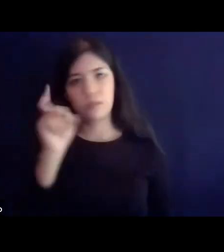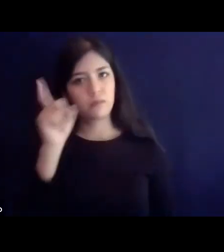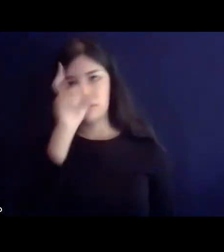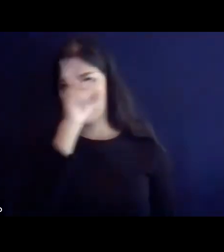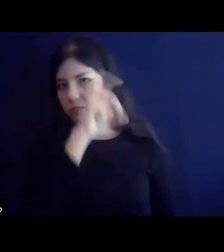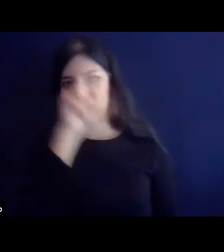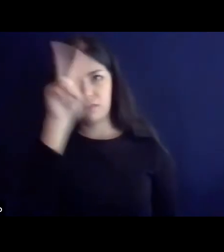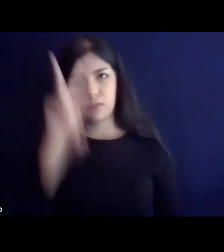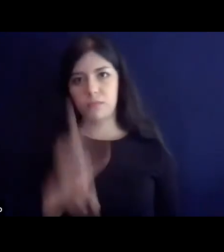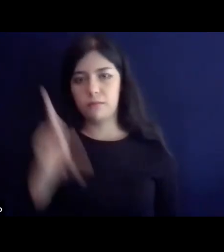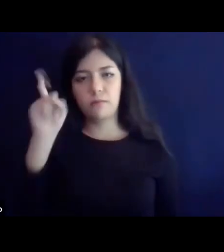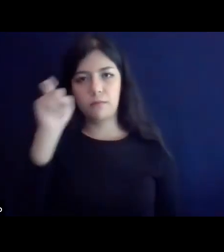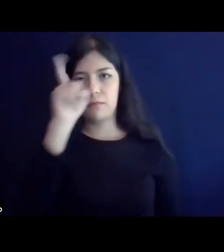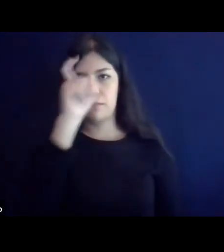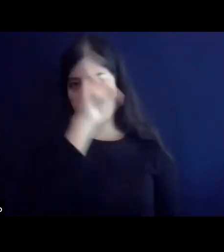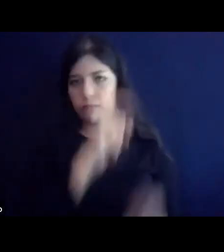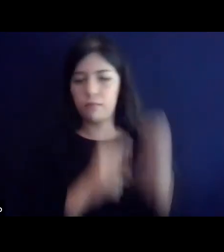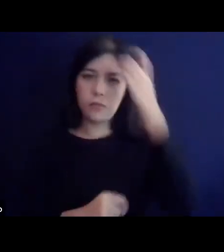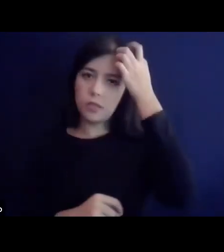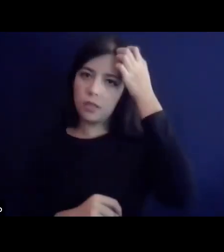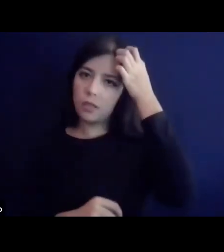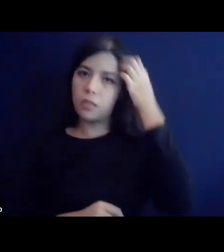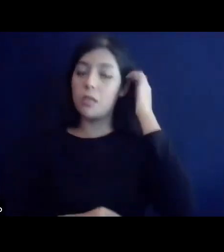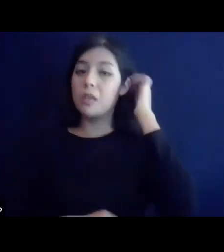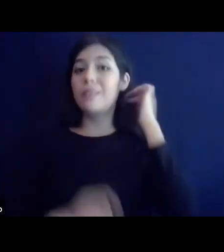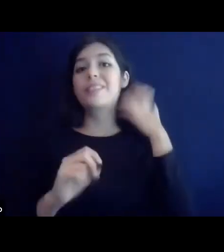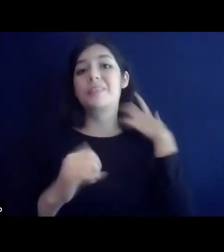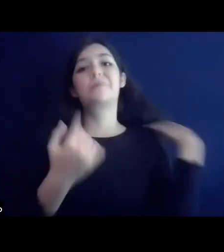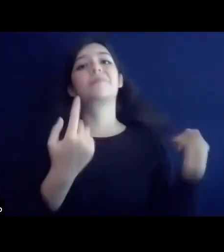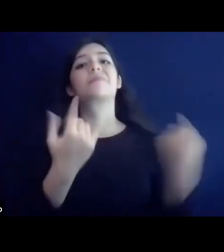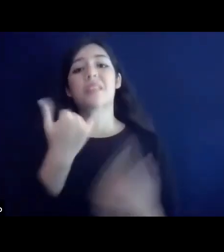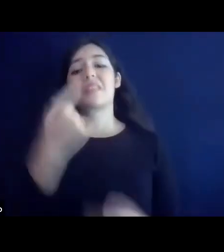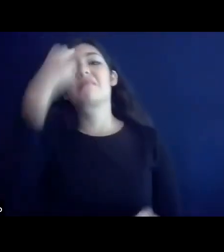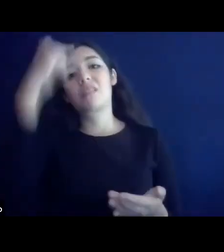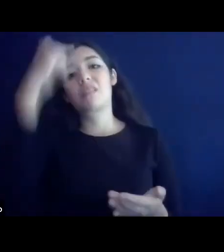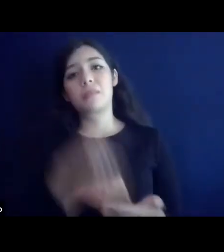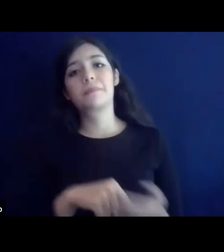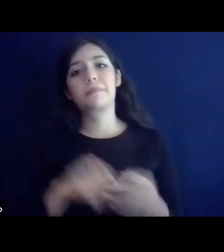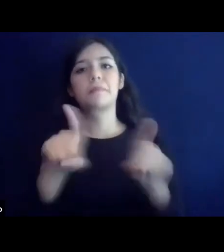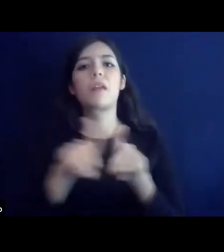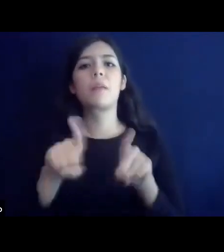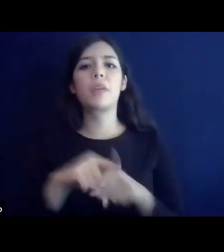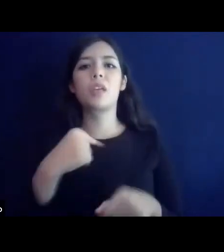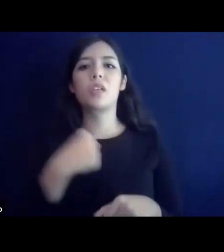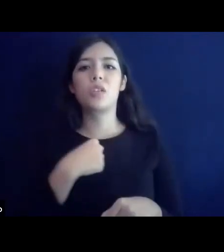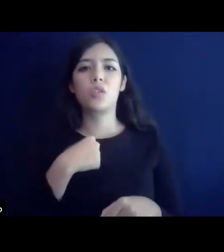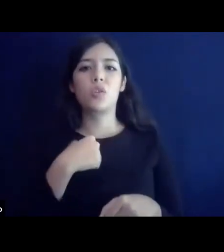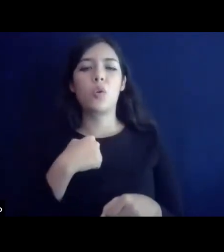dije, como el libro, ¿no? Hola mamá, papá, soy gay. ¿No?